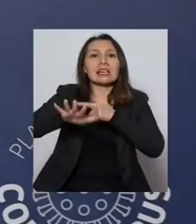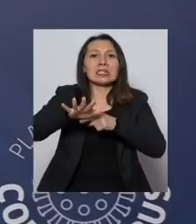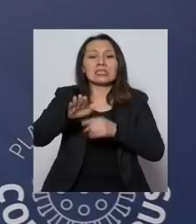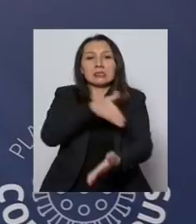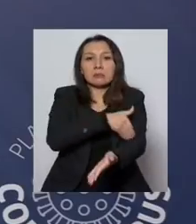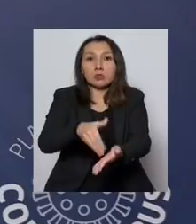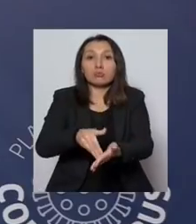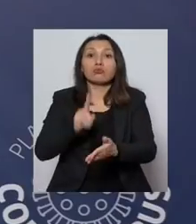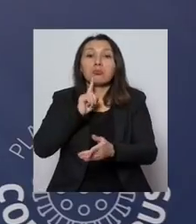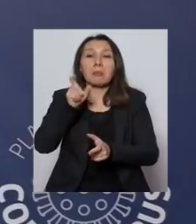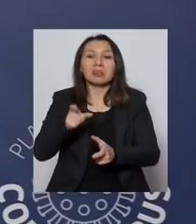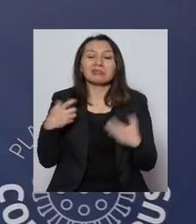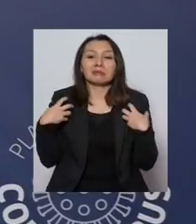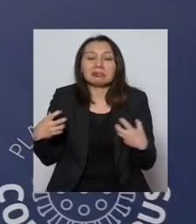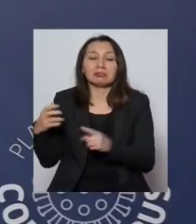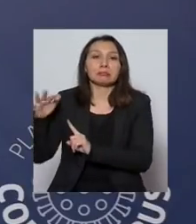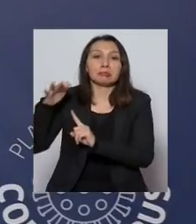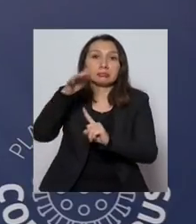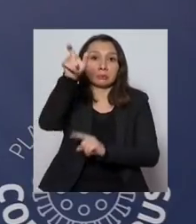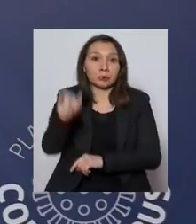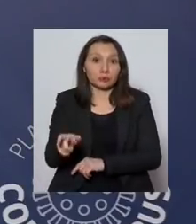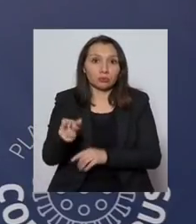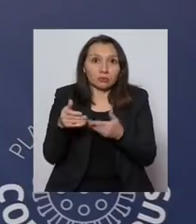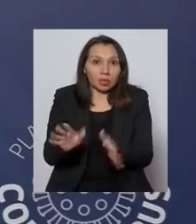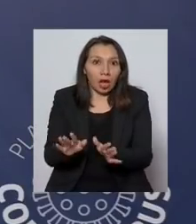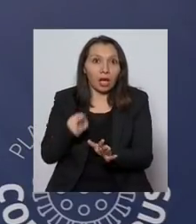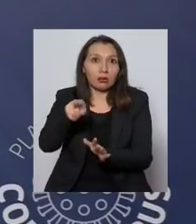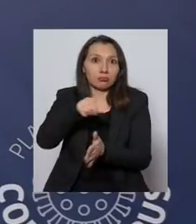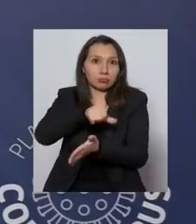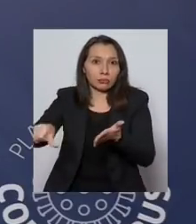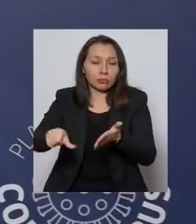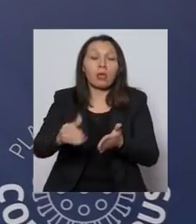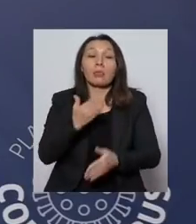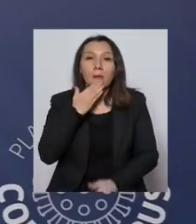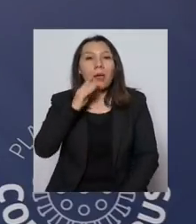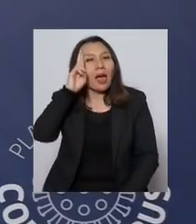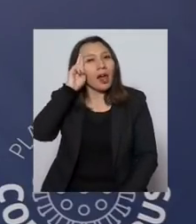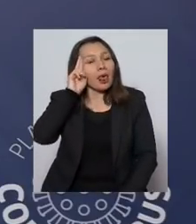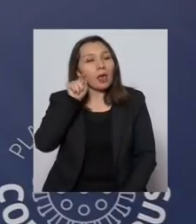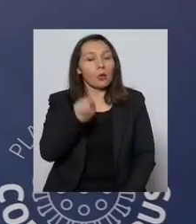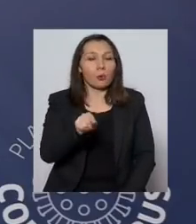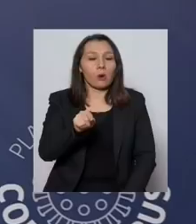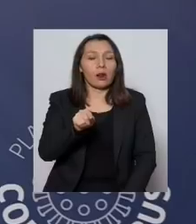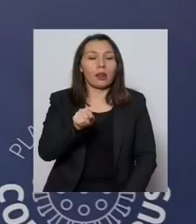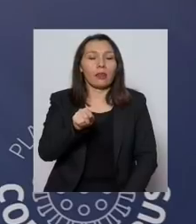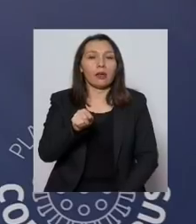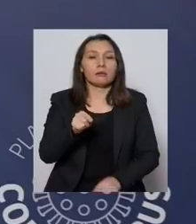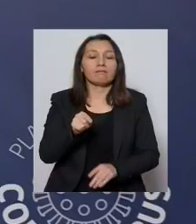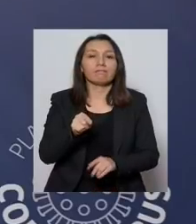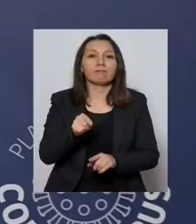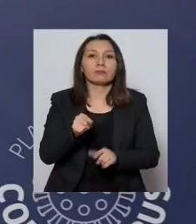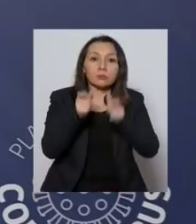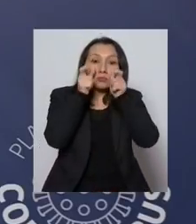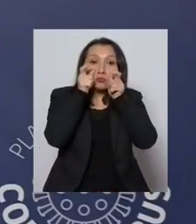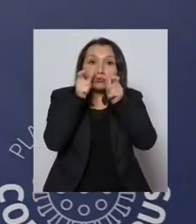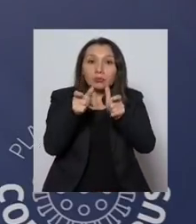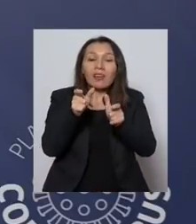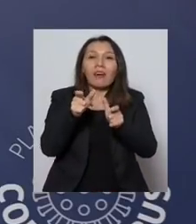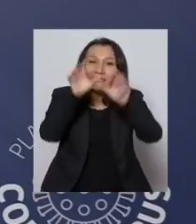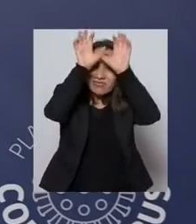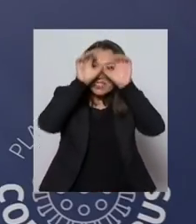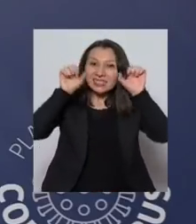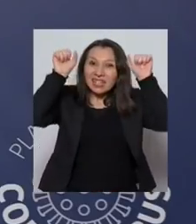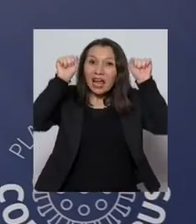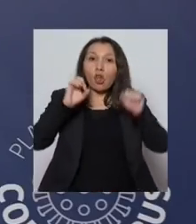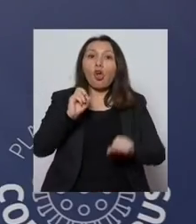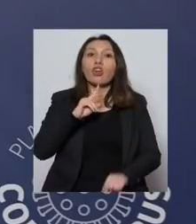millones de pesos para quien lo intentó. También quisiera recordar que en la Fiscalía Oriente se